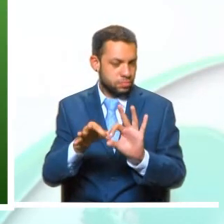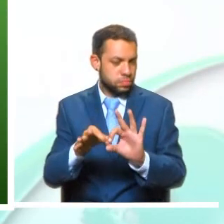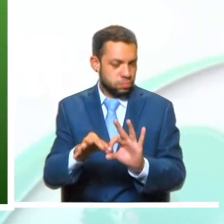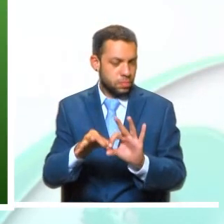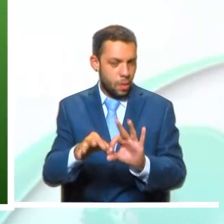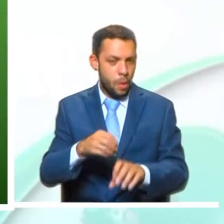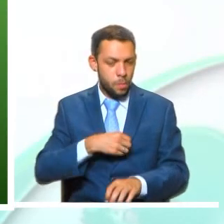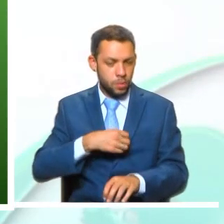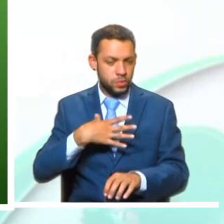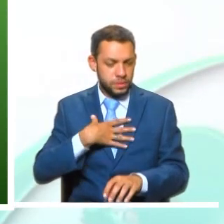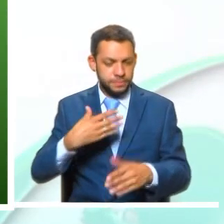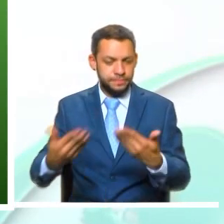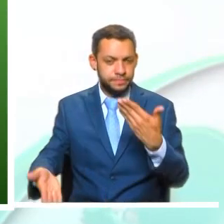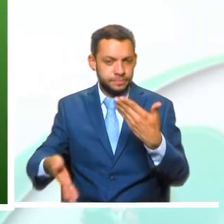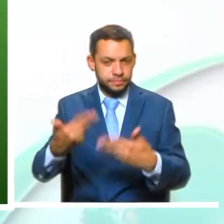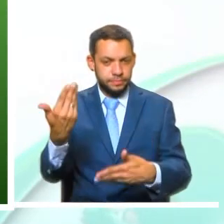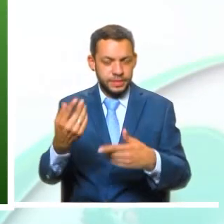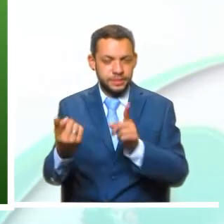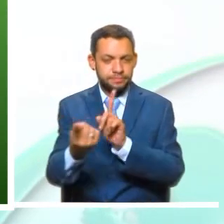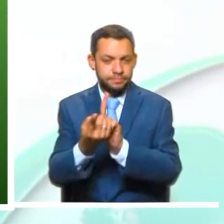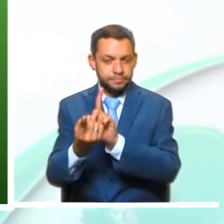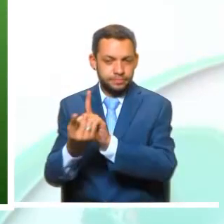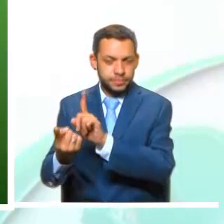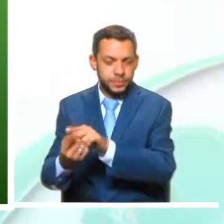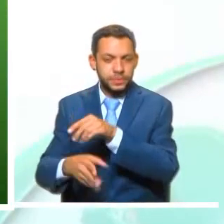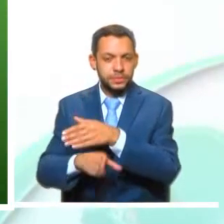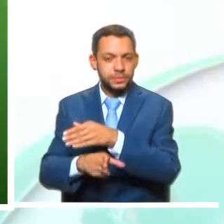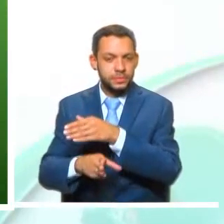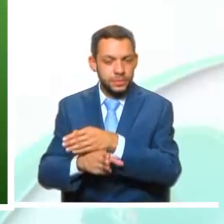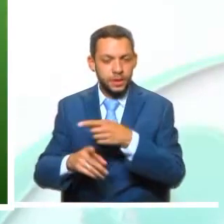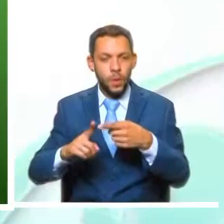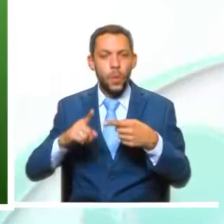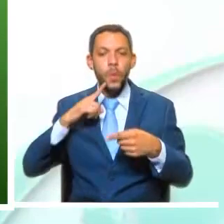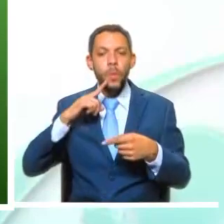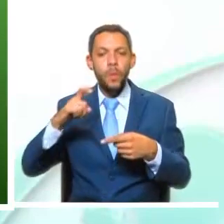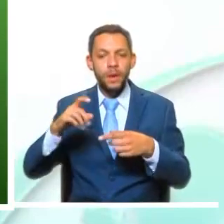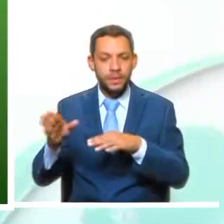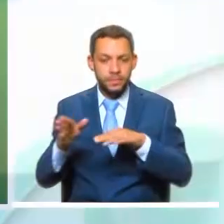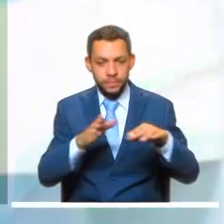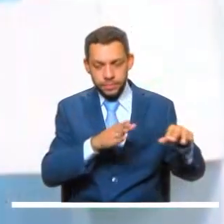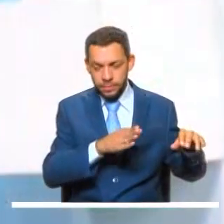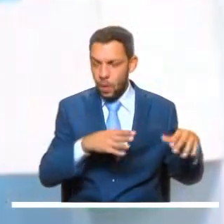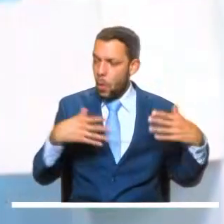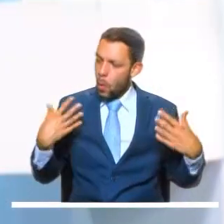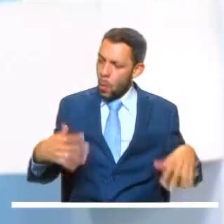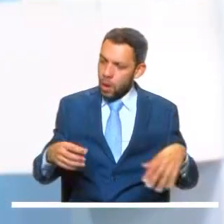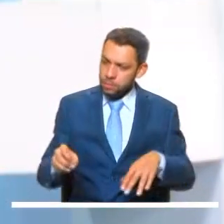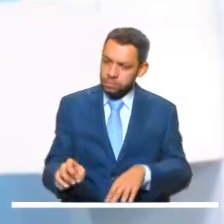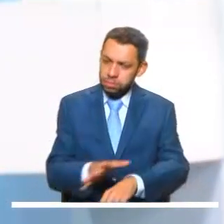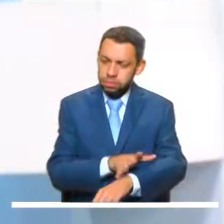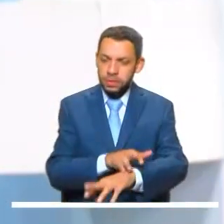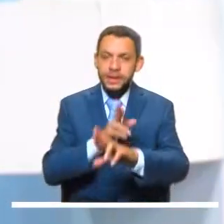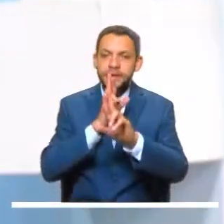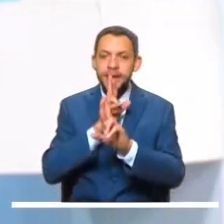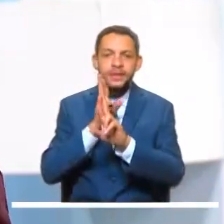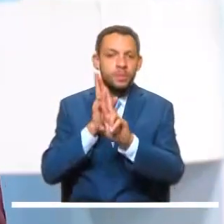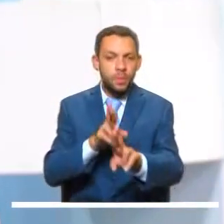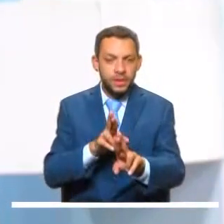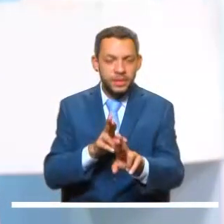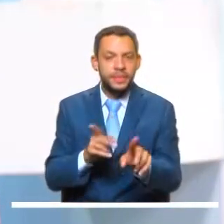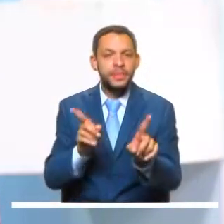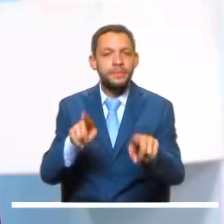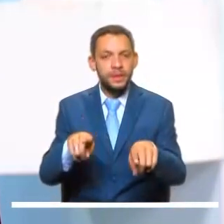gran oportunidad esperamos a cartagena y luego sigue bucaramanga bueno y es una maravillosa respuesta también de